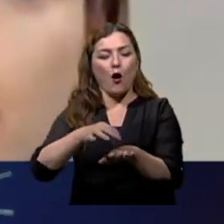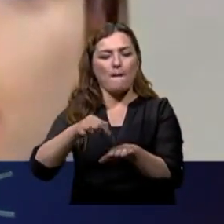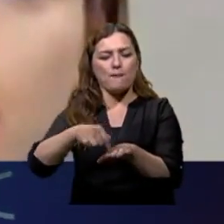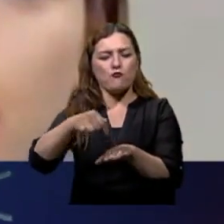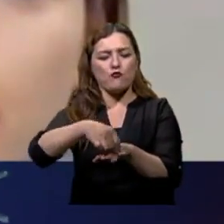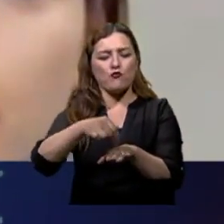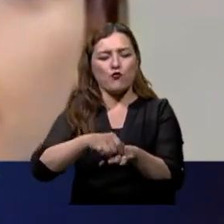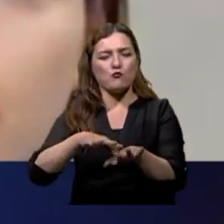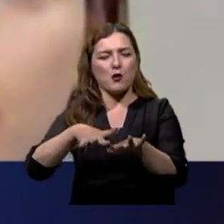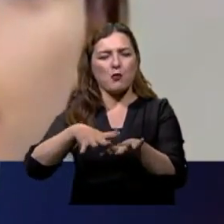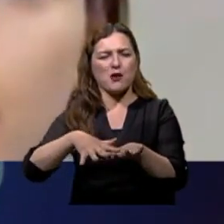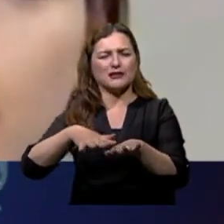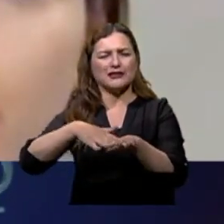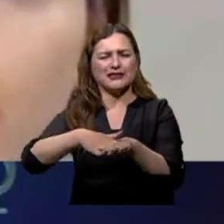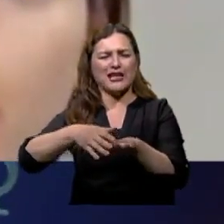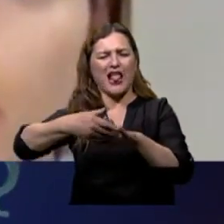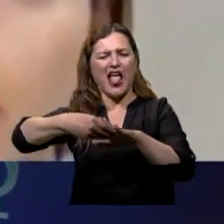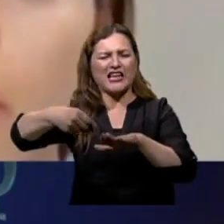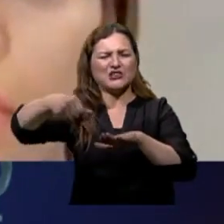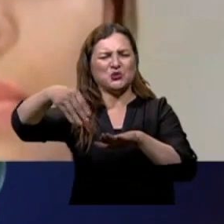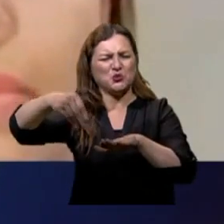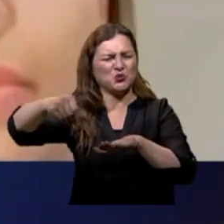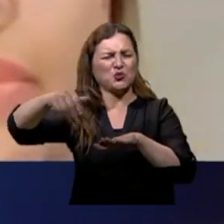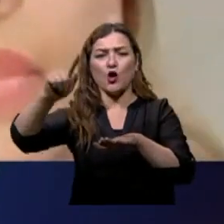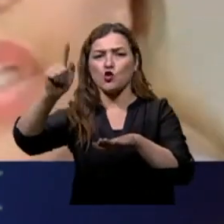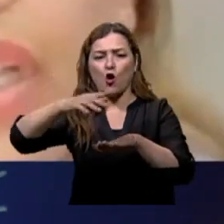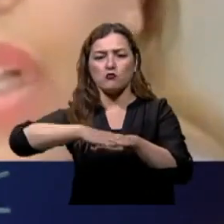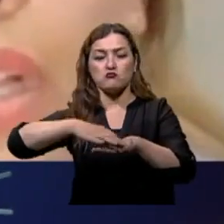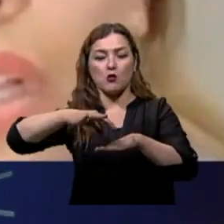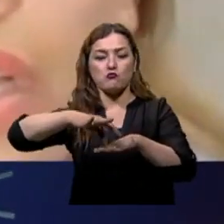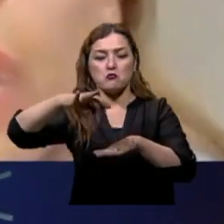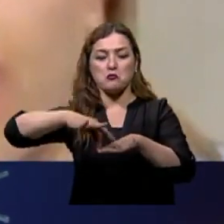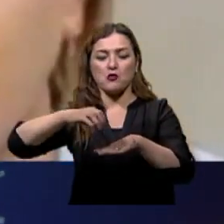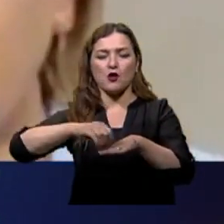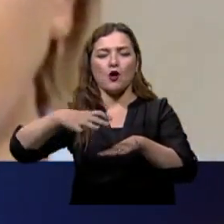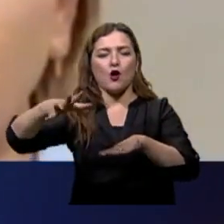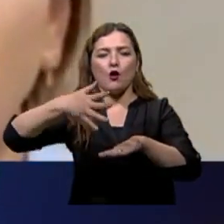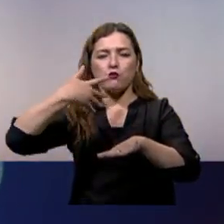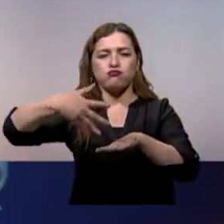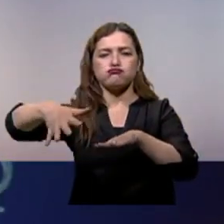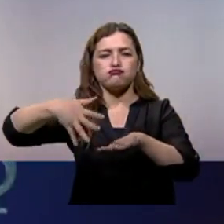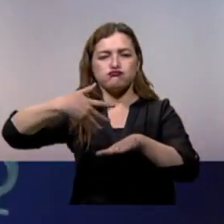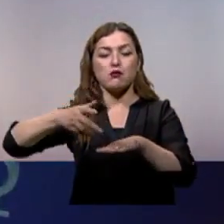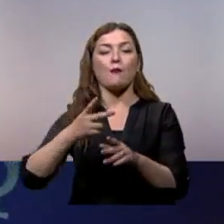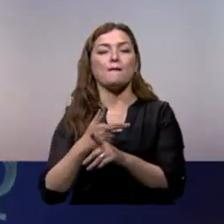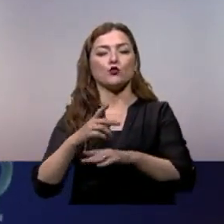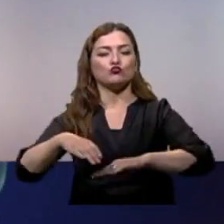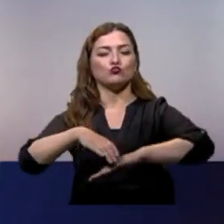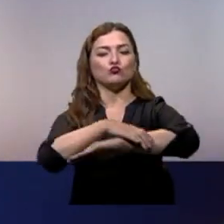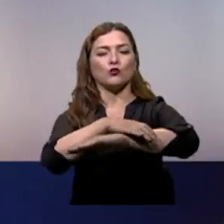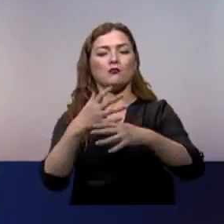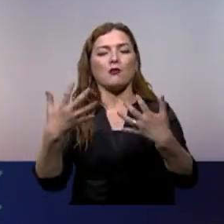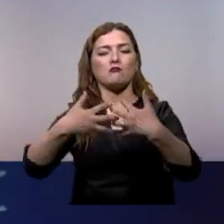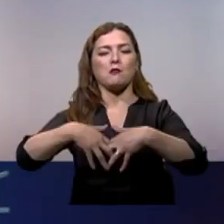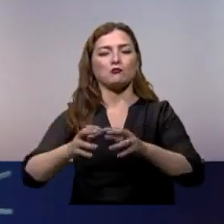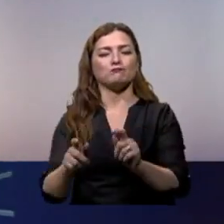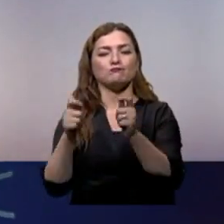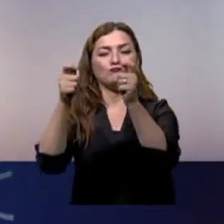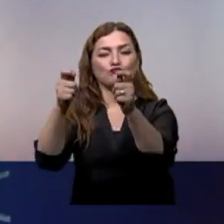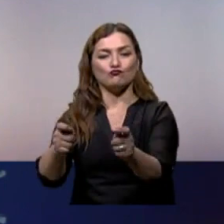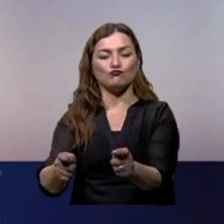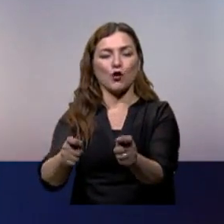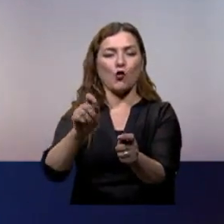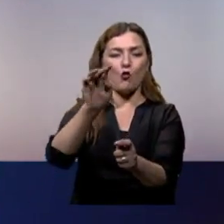para que la piel respire, no sude tanto cuando está colocando los protectores. La elaboración y entrega de las prótesis oscila